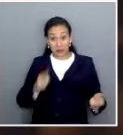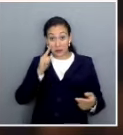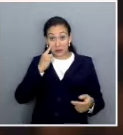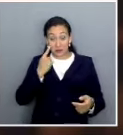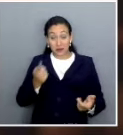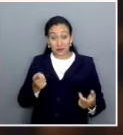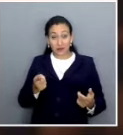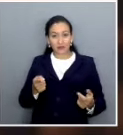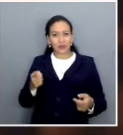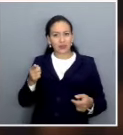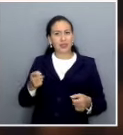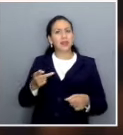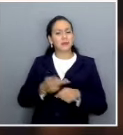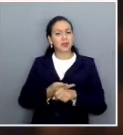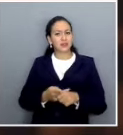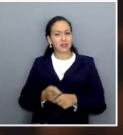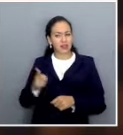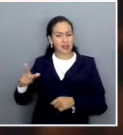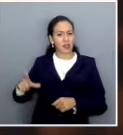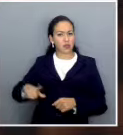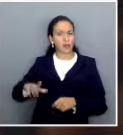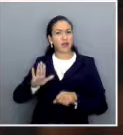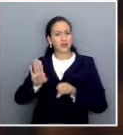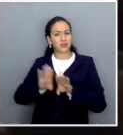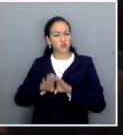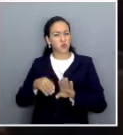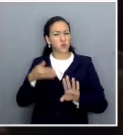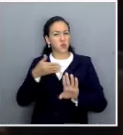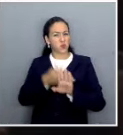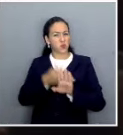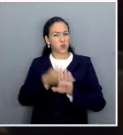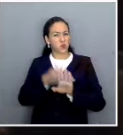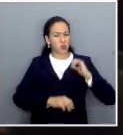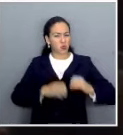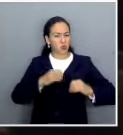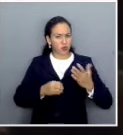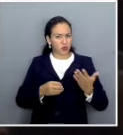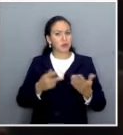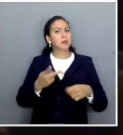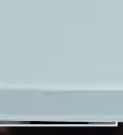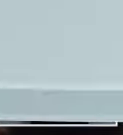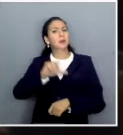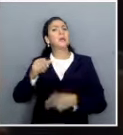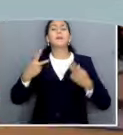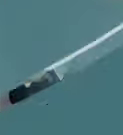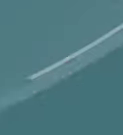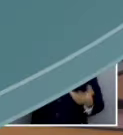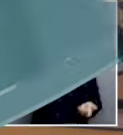poder público. Sí. ¿Quién va a detenerle cuando sea necesario?